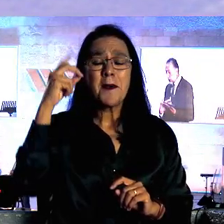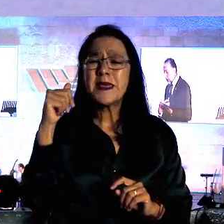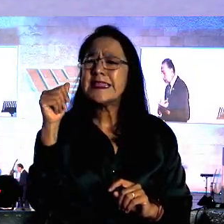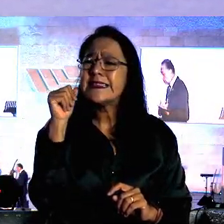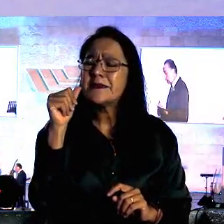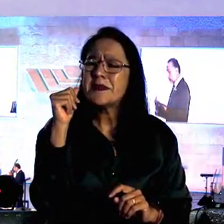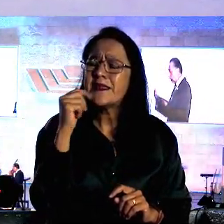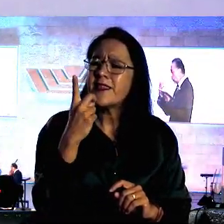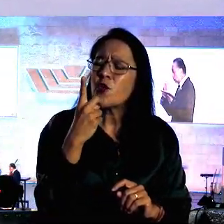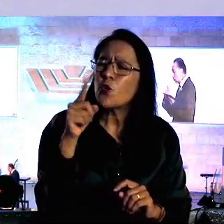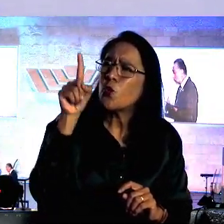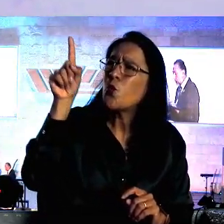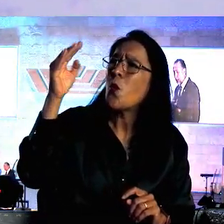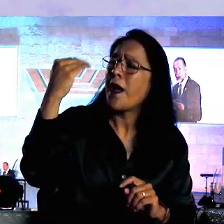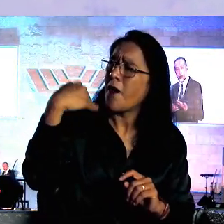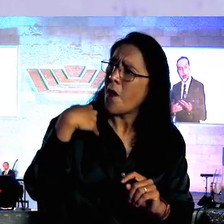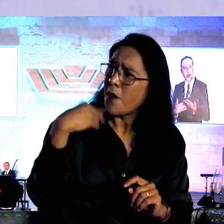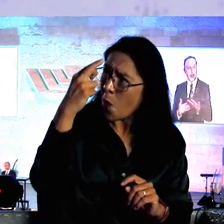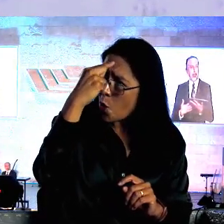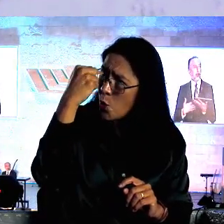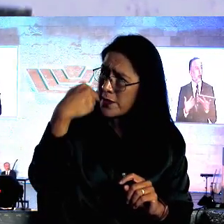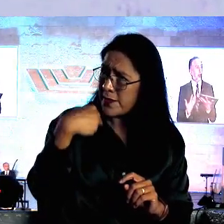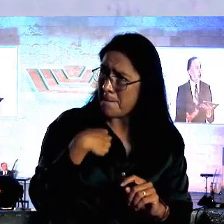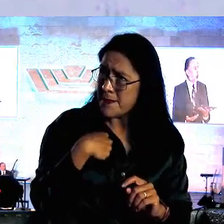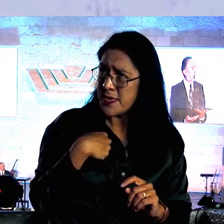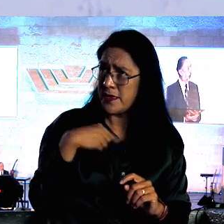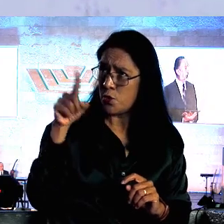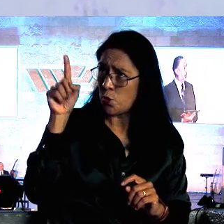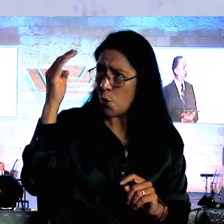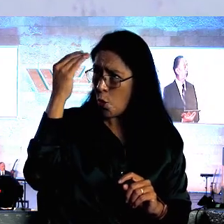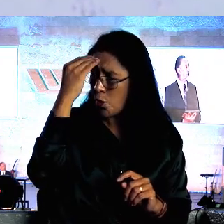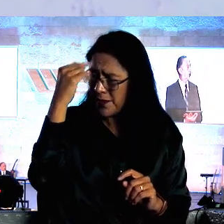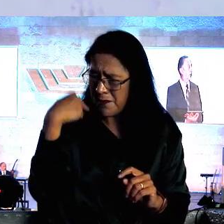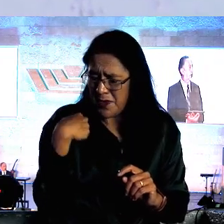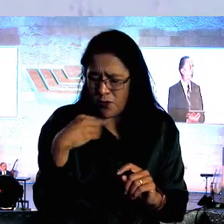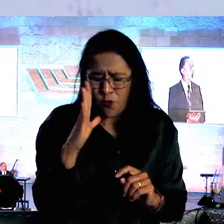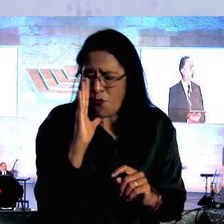estaba en el vientre de mi madre me conoces por dentro que te voy a esconder a ti